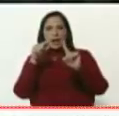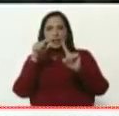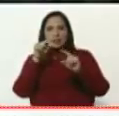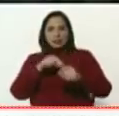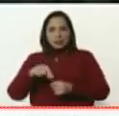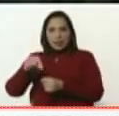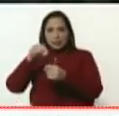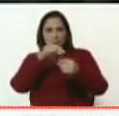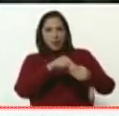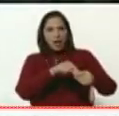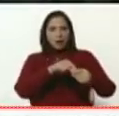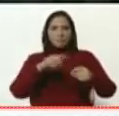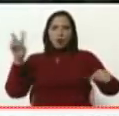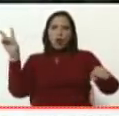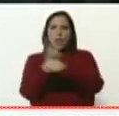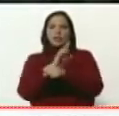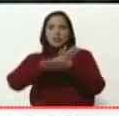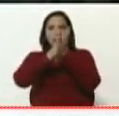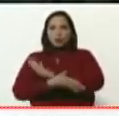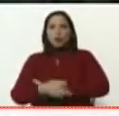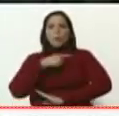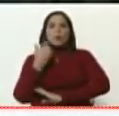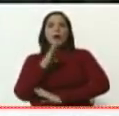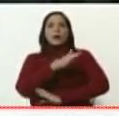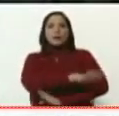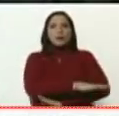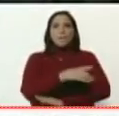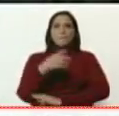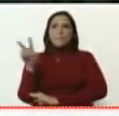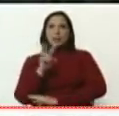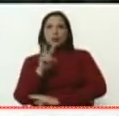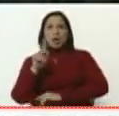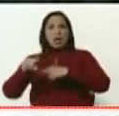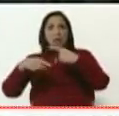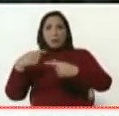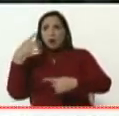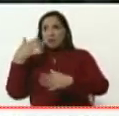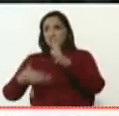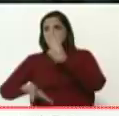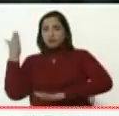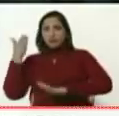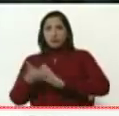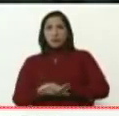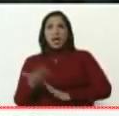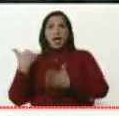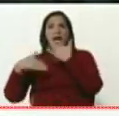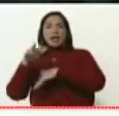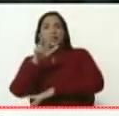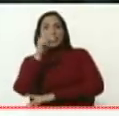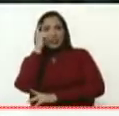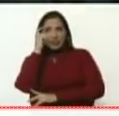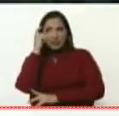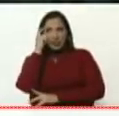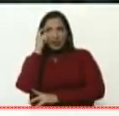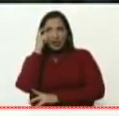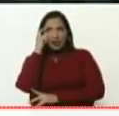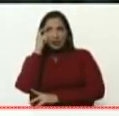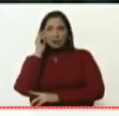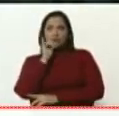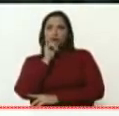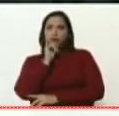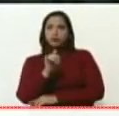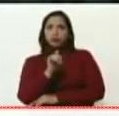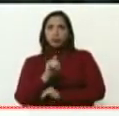destrucción y muerte en Venezuela y después los desechan. Hace 3 días salió un reportaje en